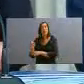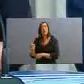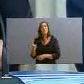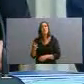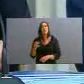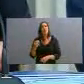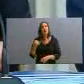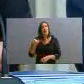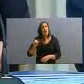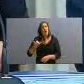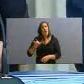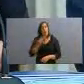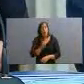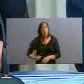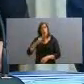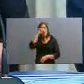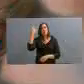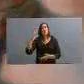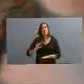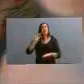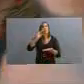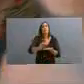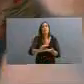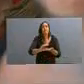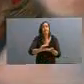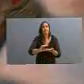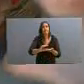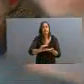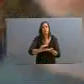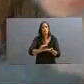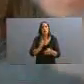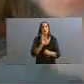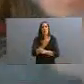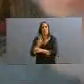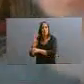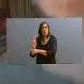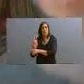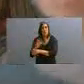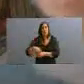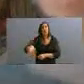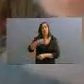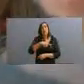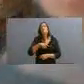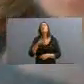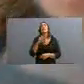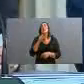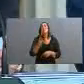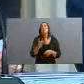parte del Estado Nacional en materia de seguridad en lo que hace a las fuerzas, obviamente que